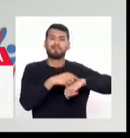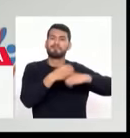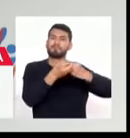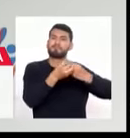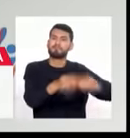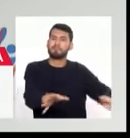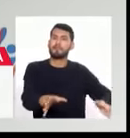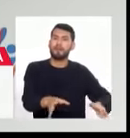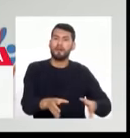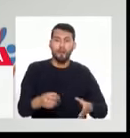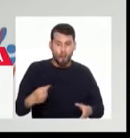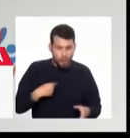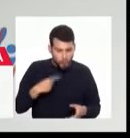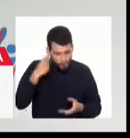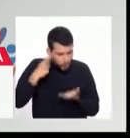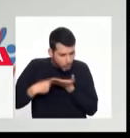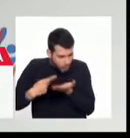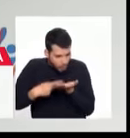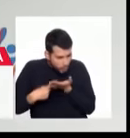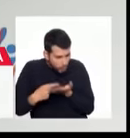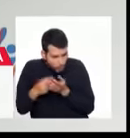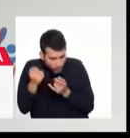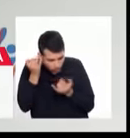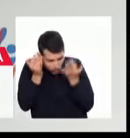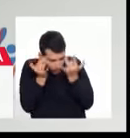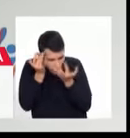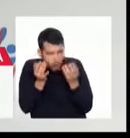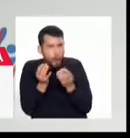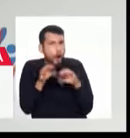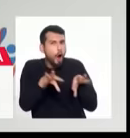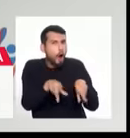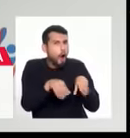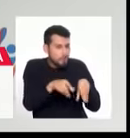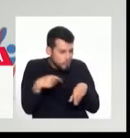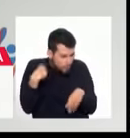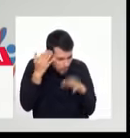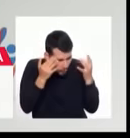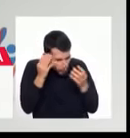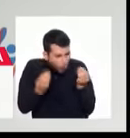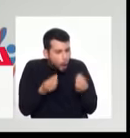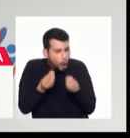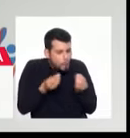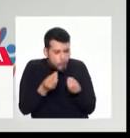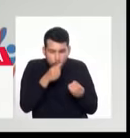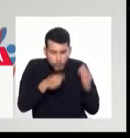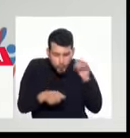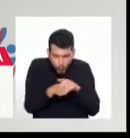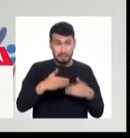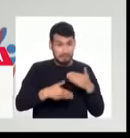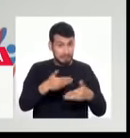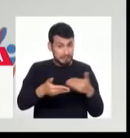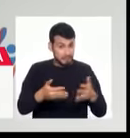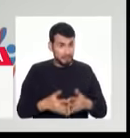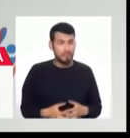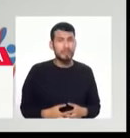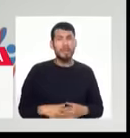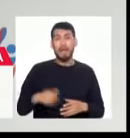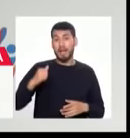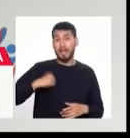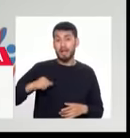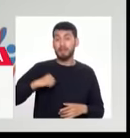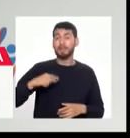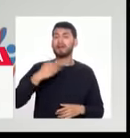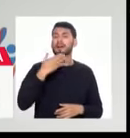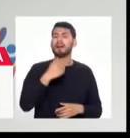son cristales Swarovski o qué, pero con ese vestido podría irse a una fiesta, a una gala de noche, no sé,